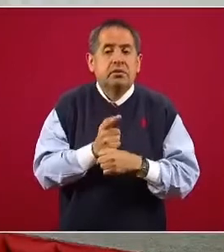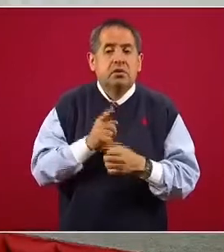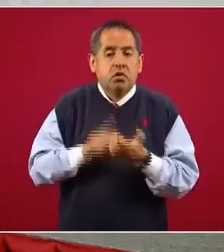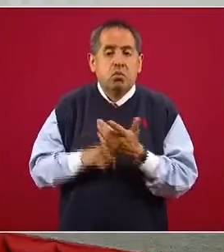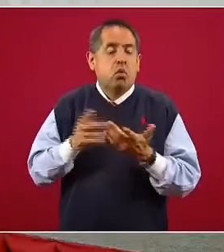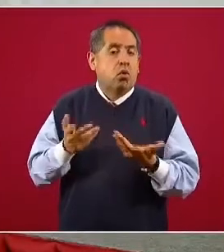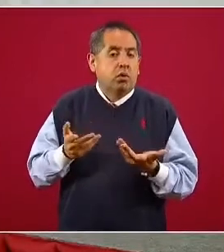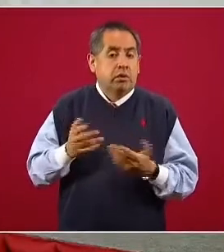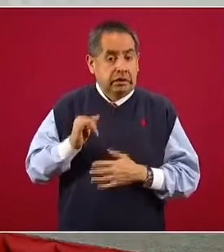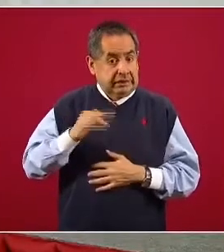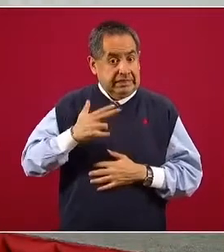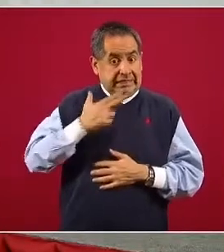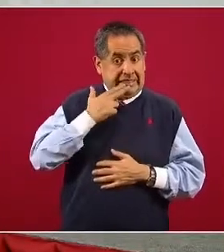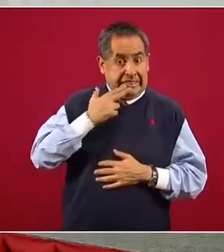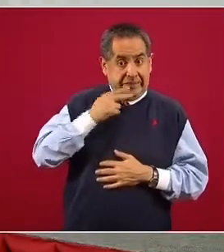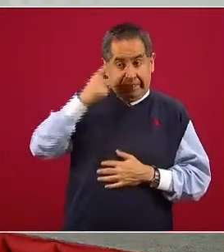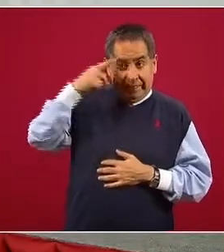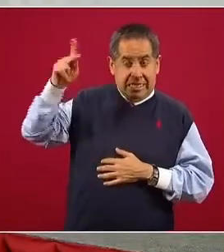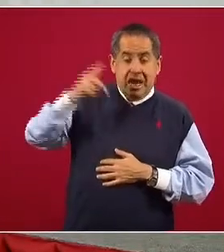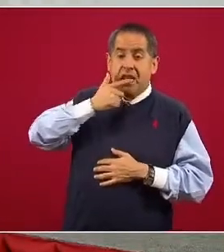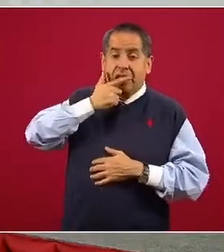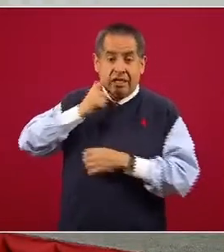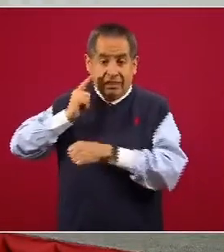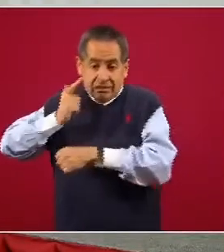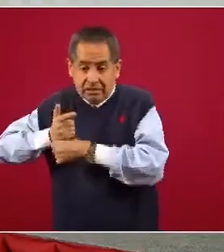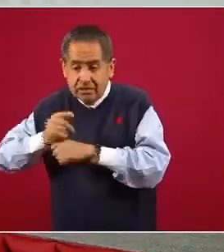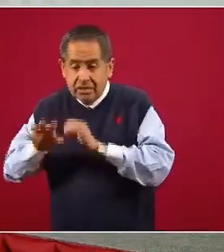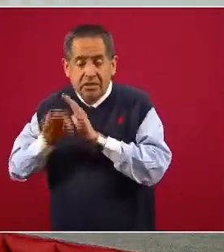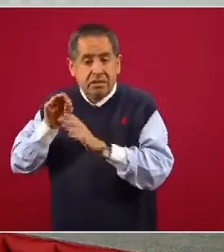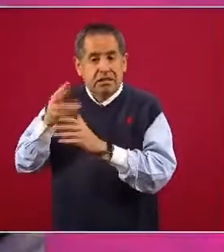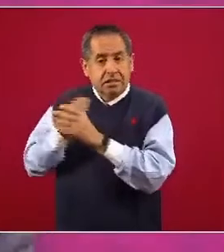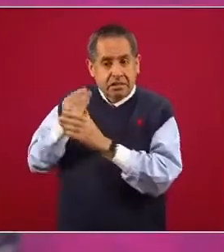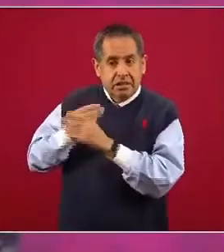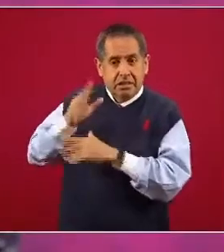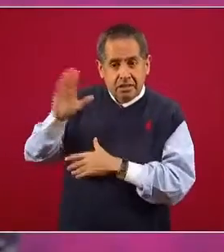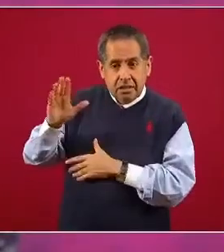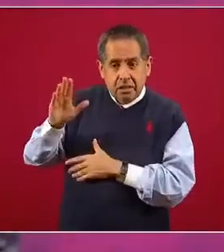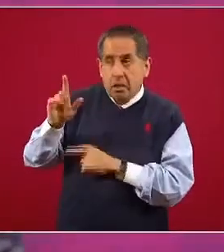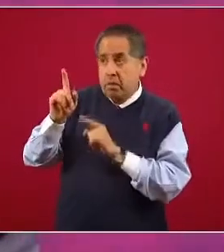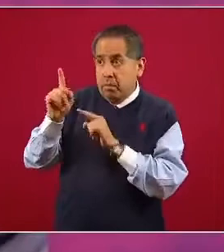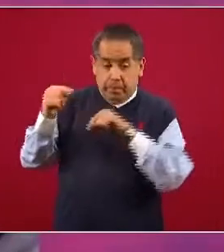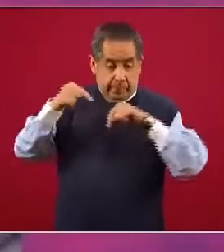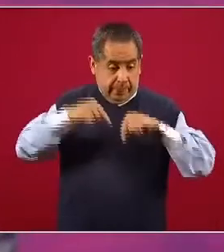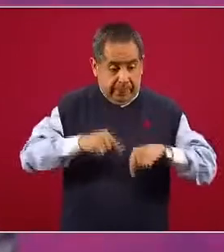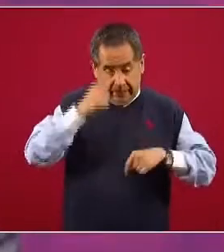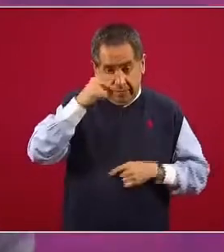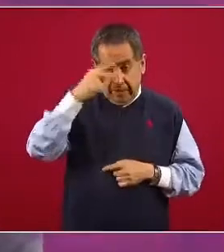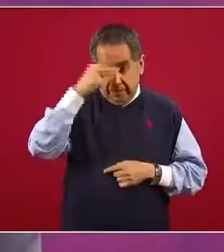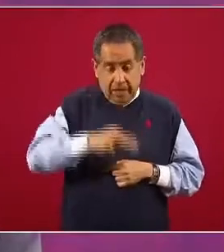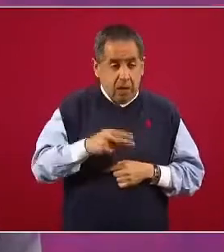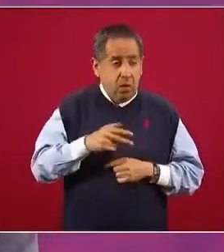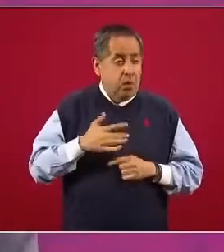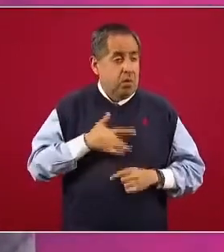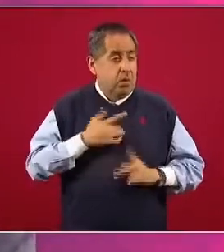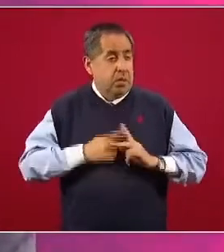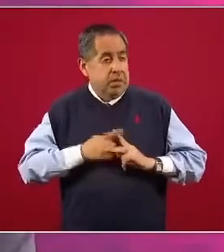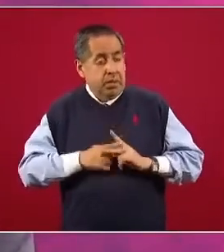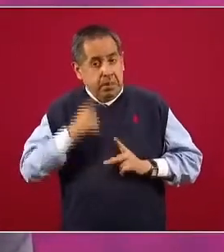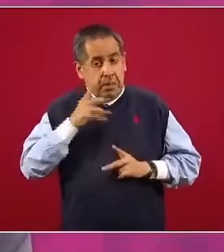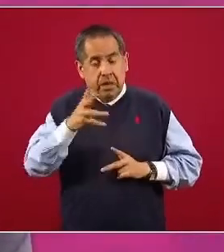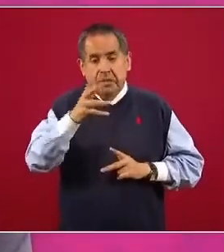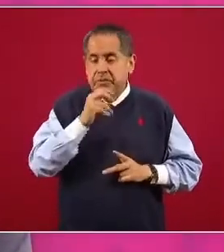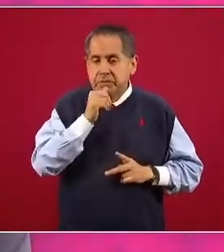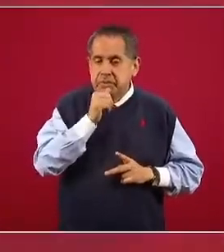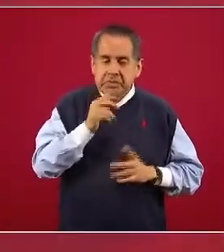la contribución relativa de distintas características sobre el pronóstico o sobre la calidad